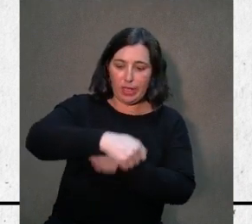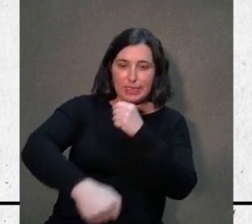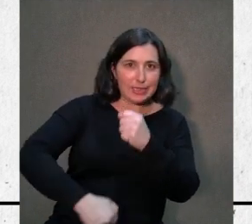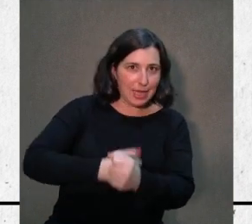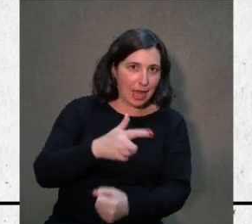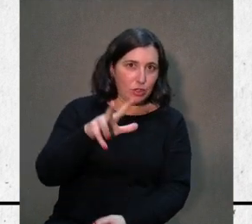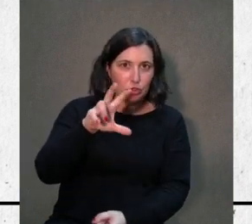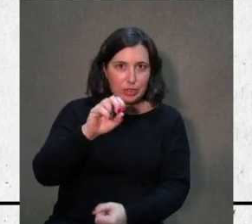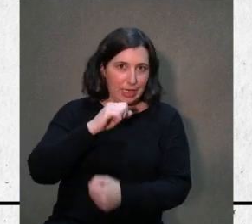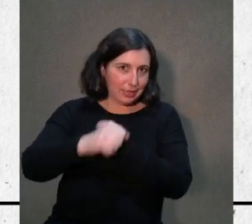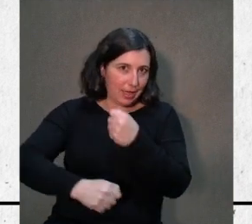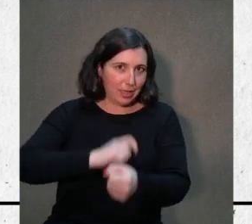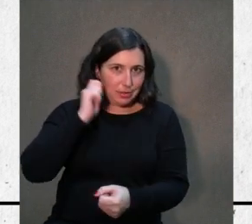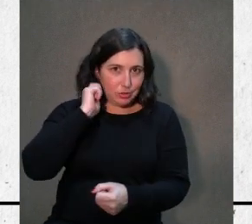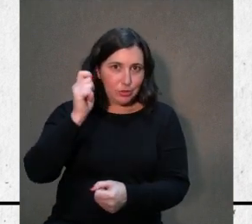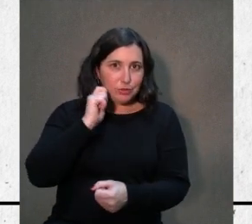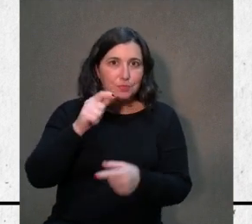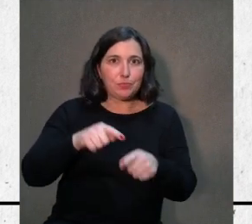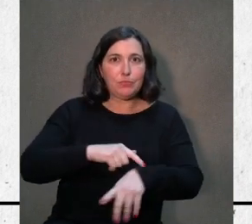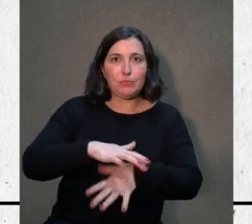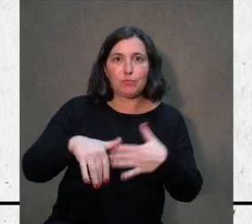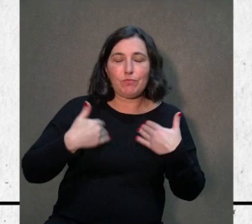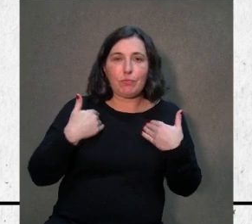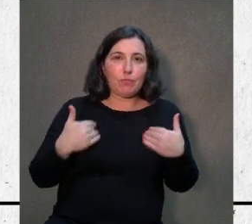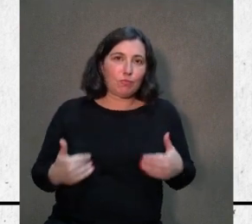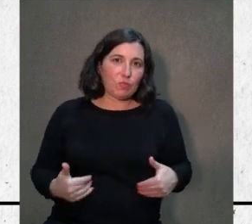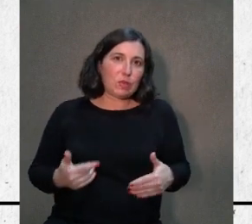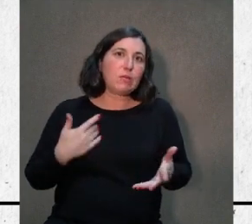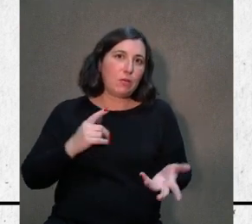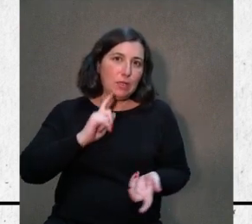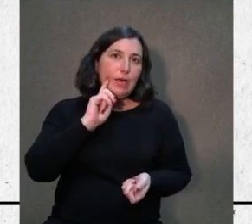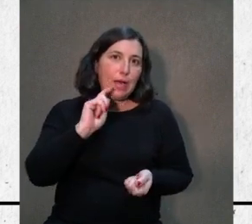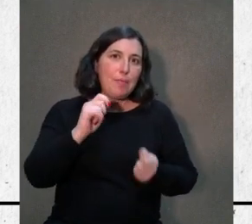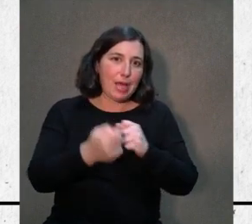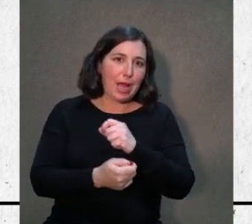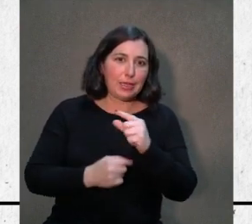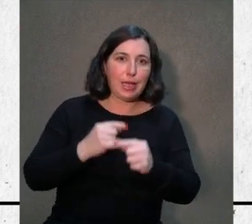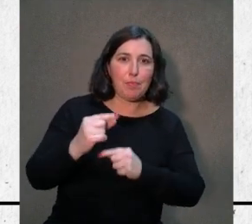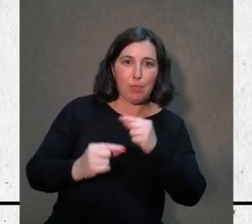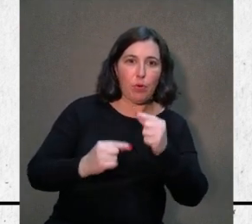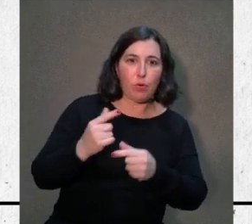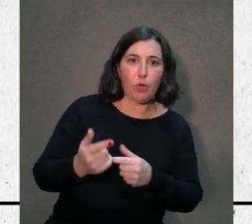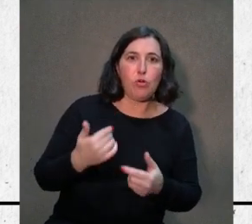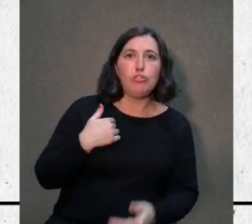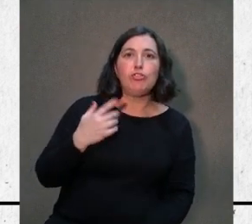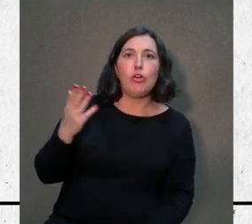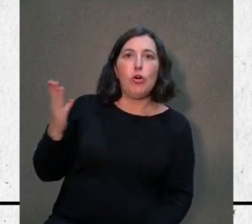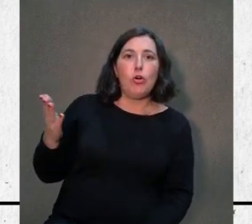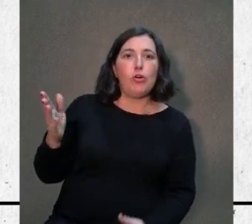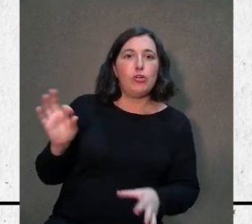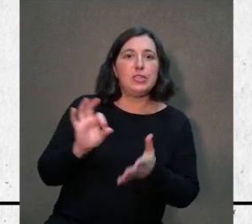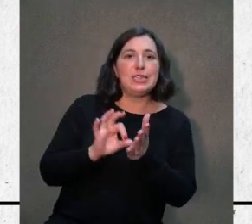Yo este año voy a cumplir 30 años y la cuestión física corporal empieza a cambiar como poco a poco, ¿no? Como yo